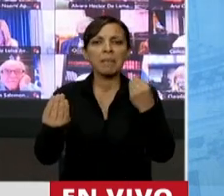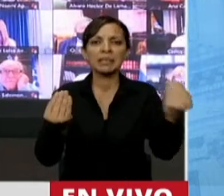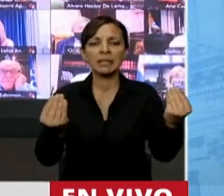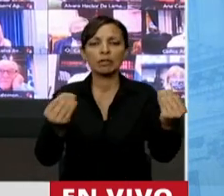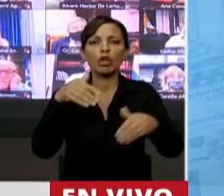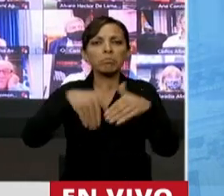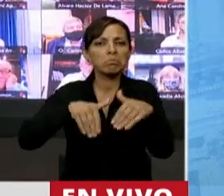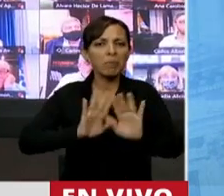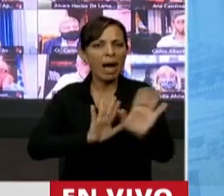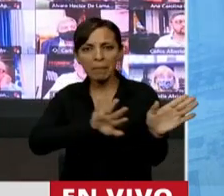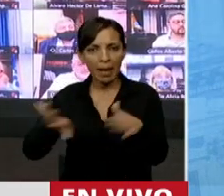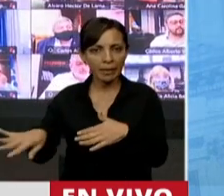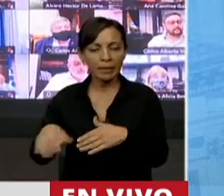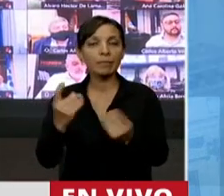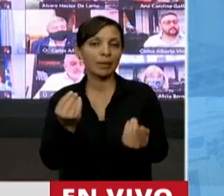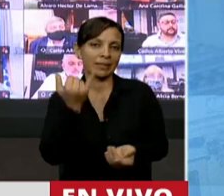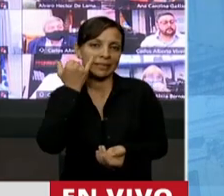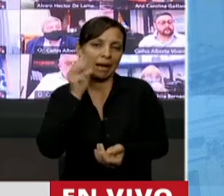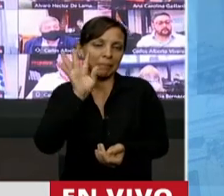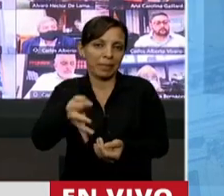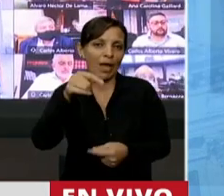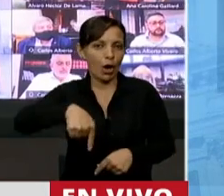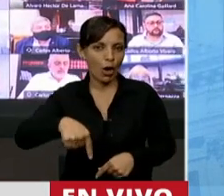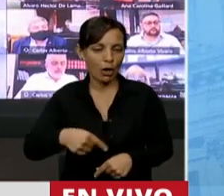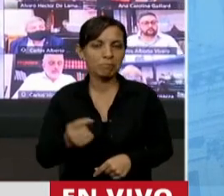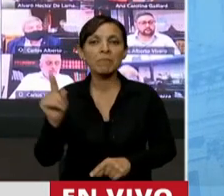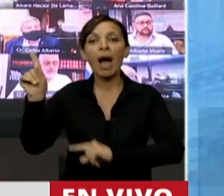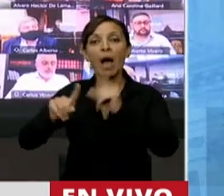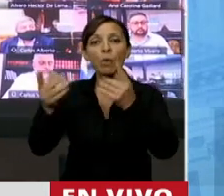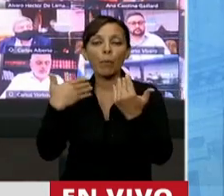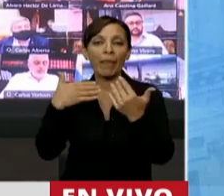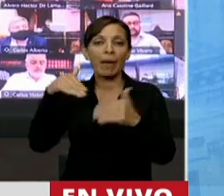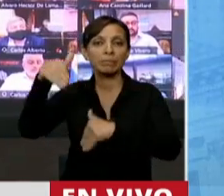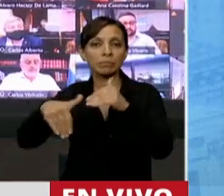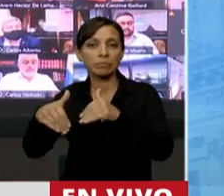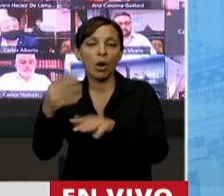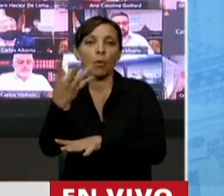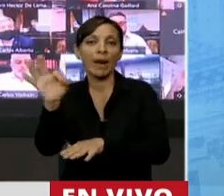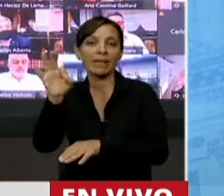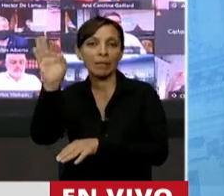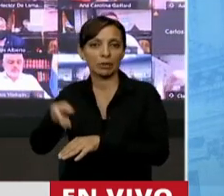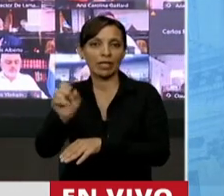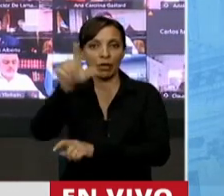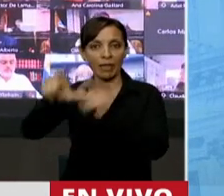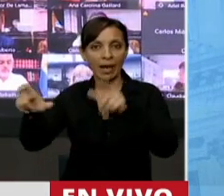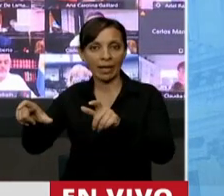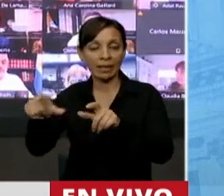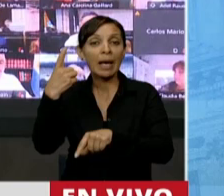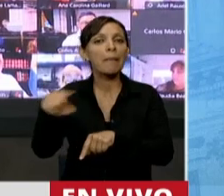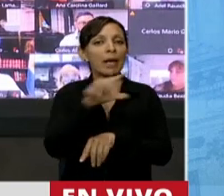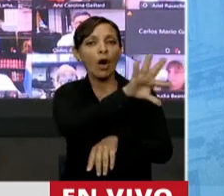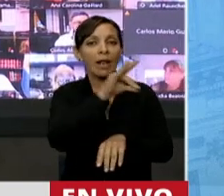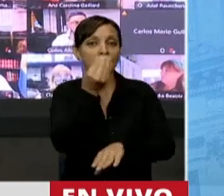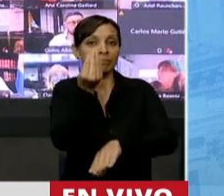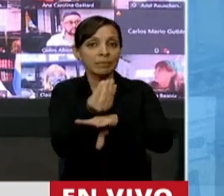electoral. Porque, como se ha evidenciado hoy acá, uno puede ser votado por el 40% de la población, pero elegir